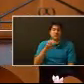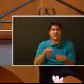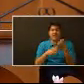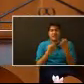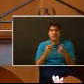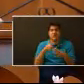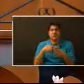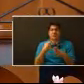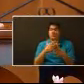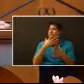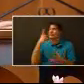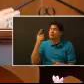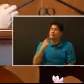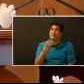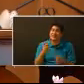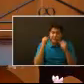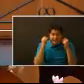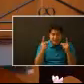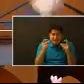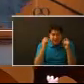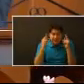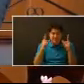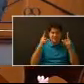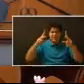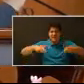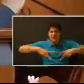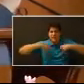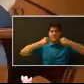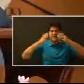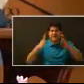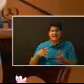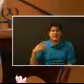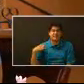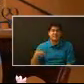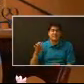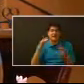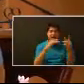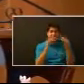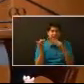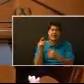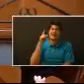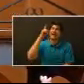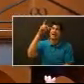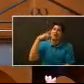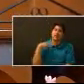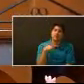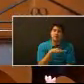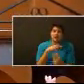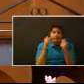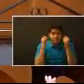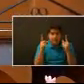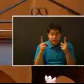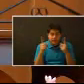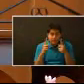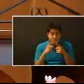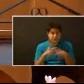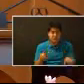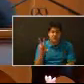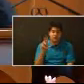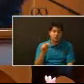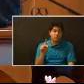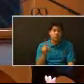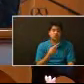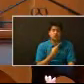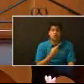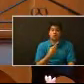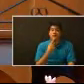dice despierten, despierten a los valientes para la guerra, entonces Él nos va a despertar, pero no solo va a despertar y